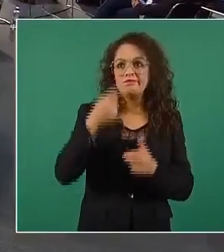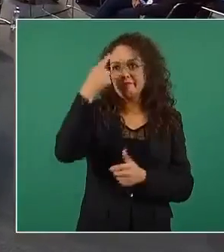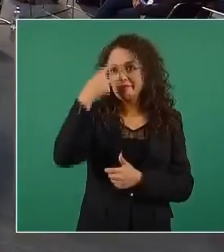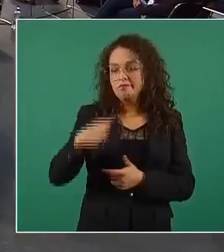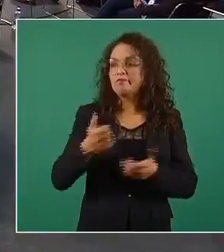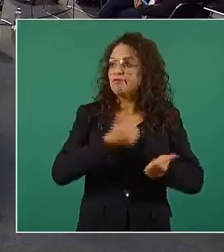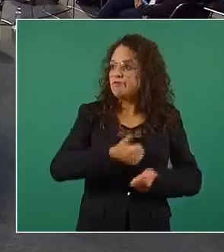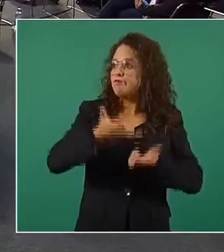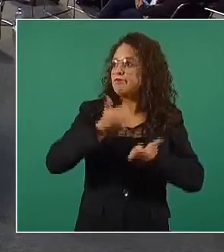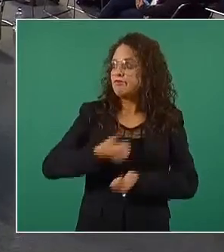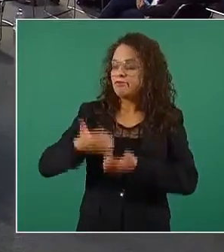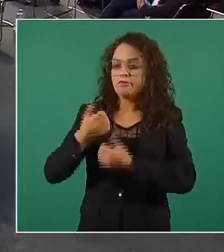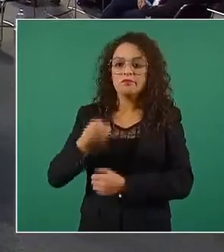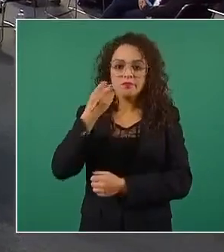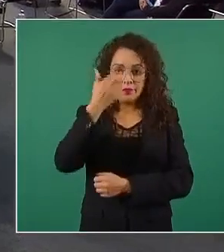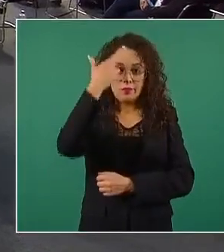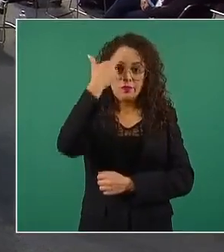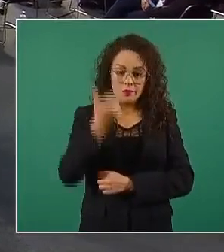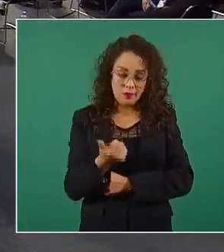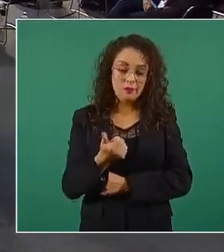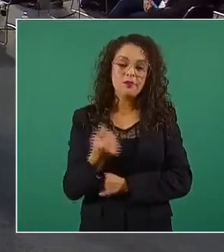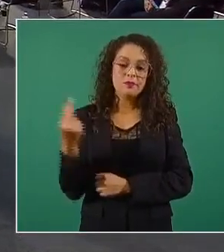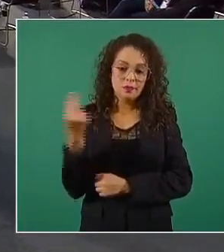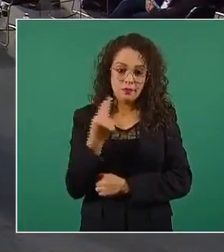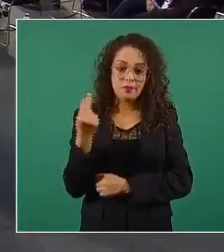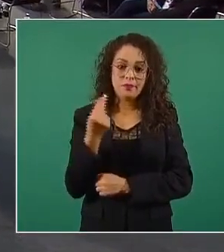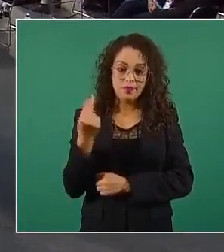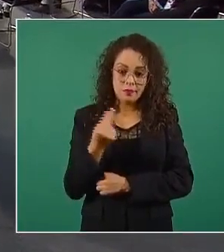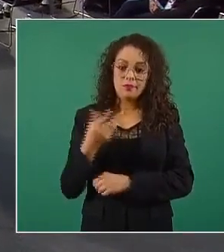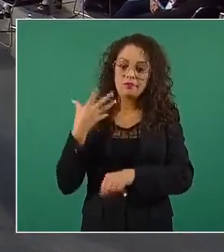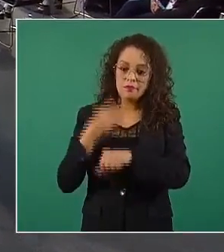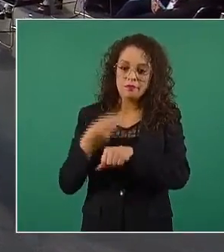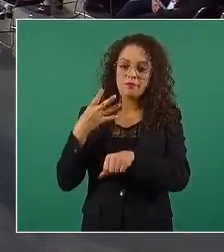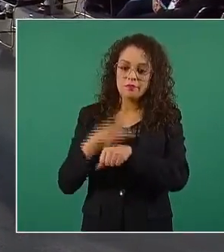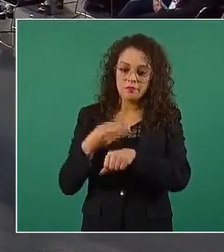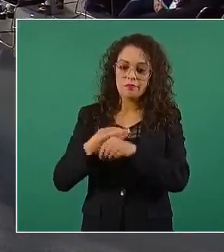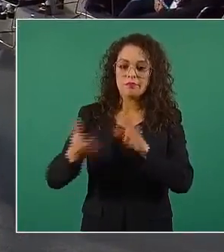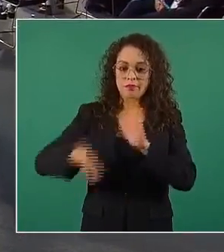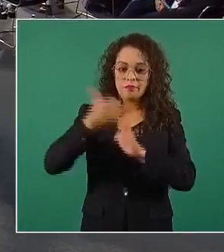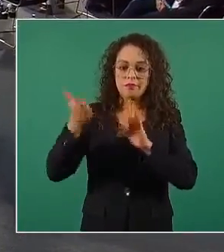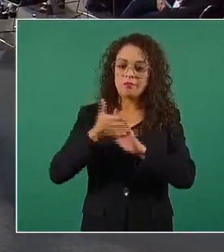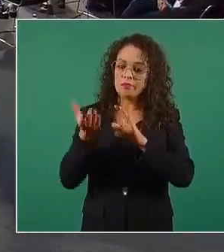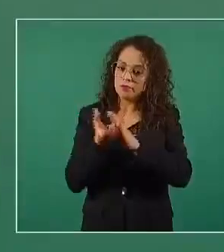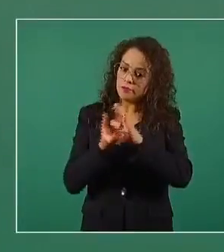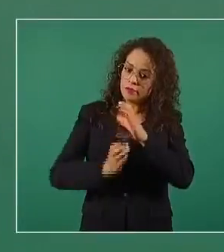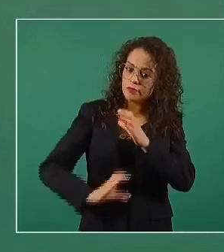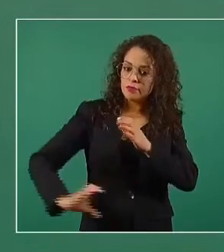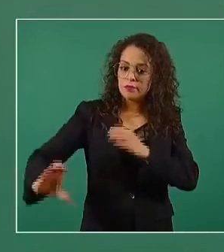eso ese gasoducto en el Istmo no